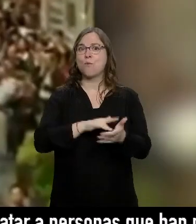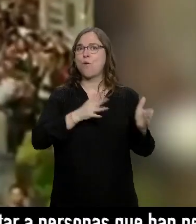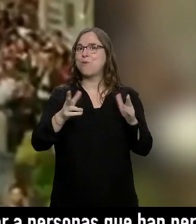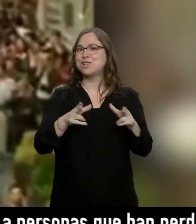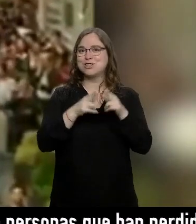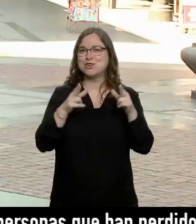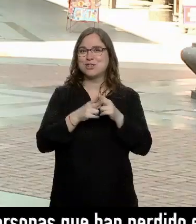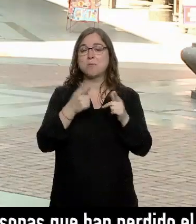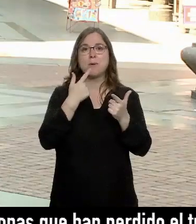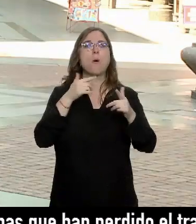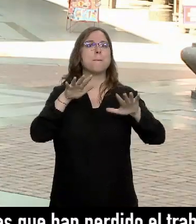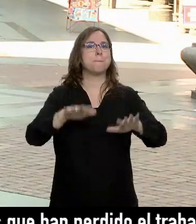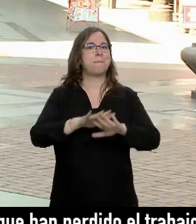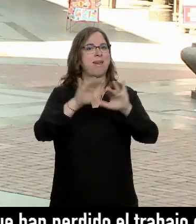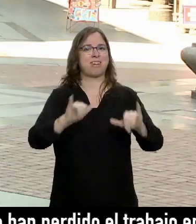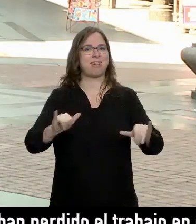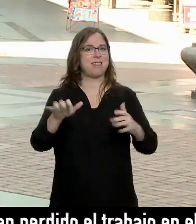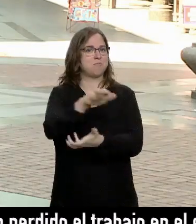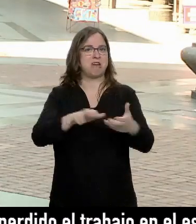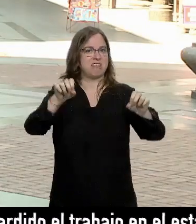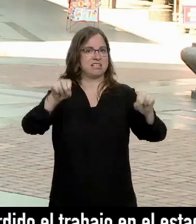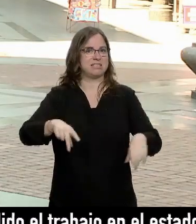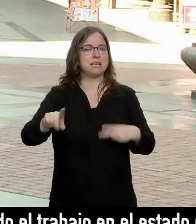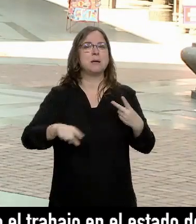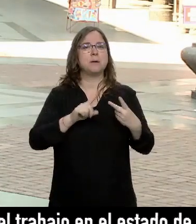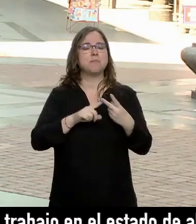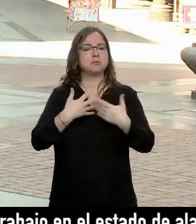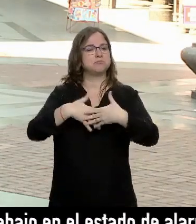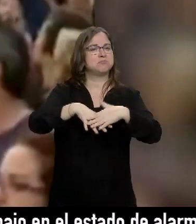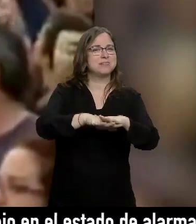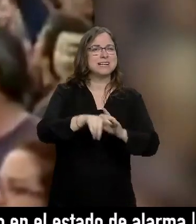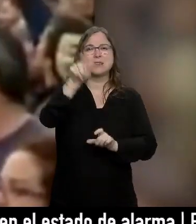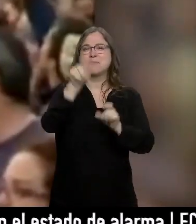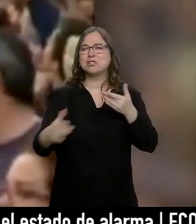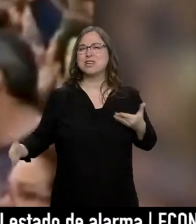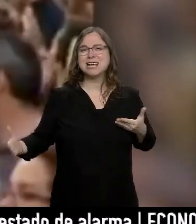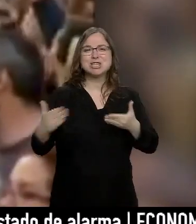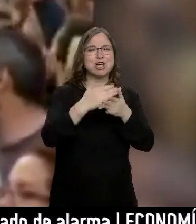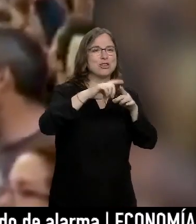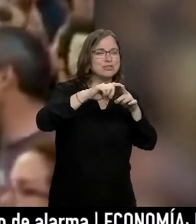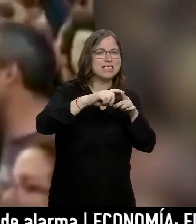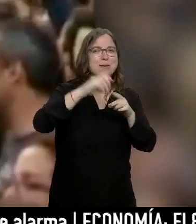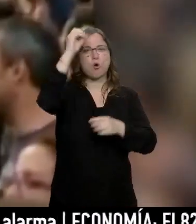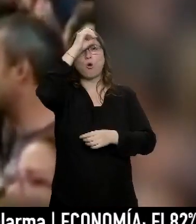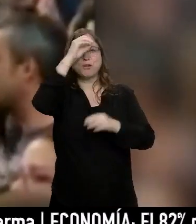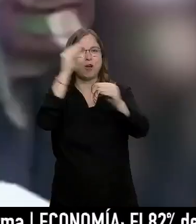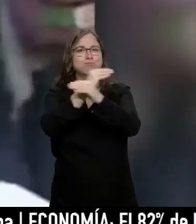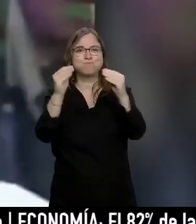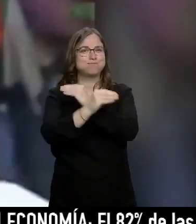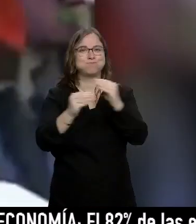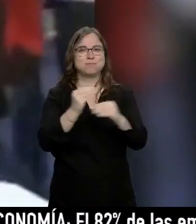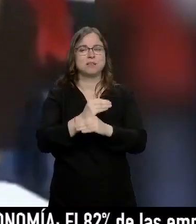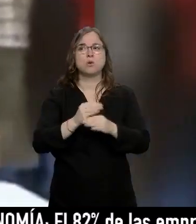social, primero, pacífico, sin ningún tipo de violencia. Segundo, integrador. Aquí venía gente de toda clase, de todos pensamientos políticos.